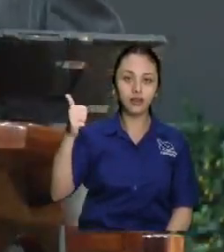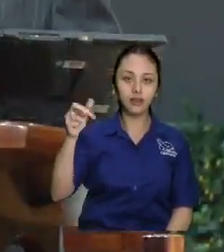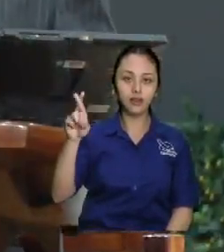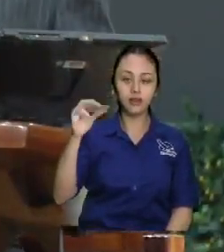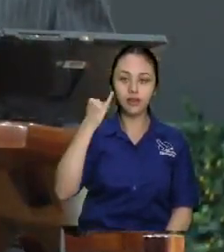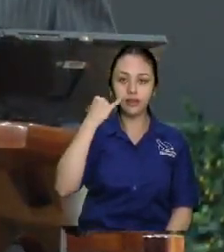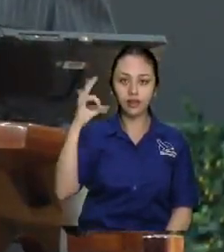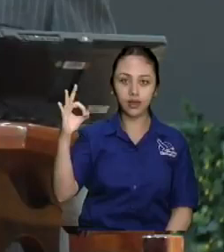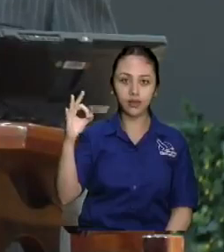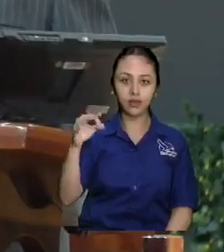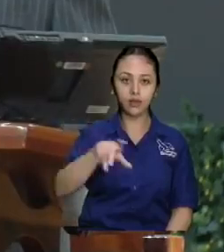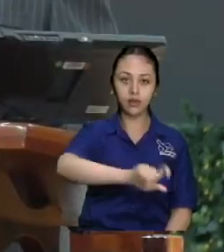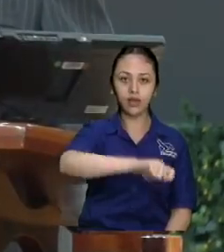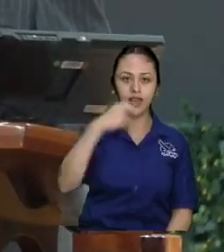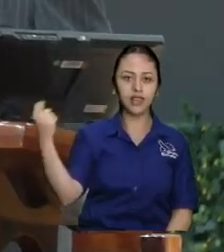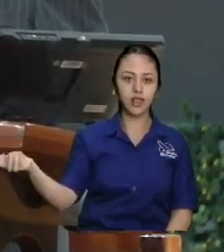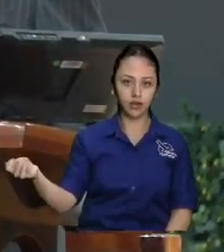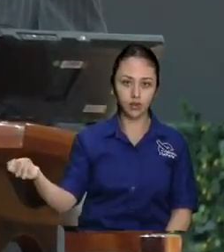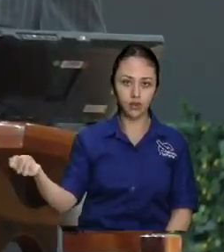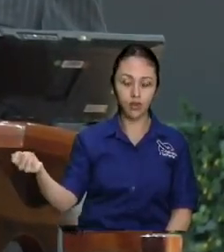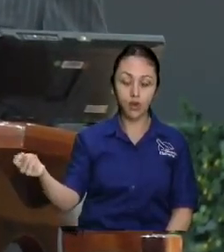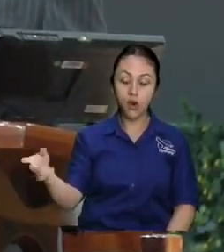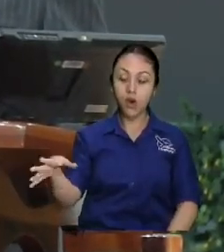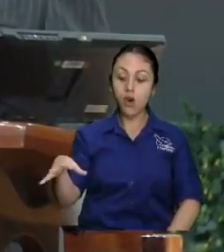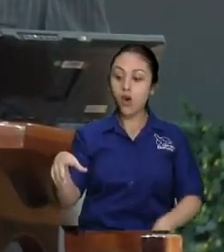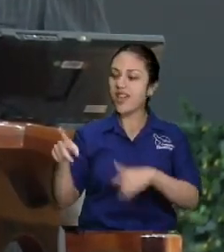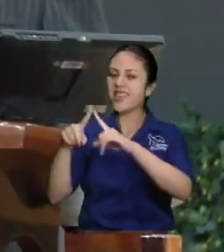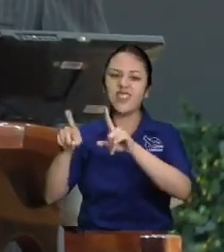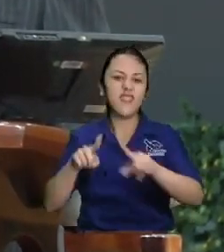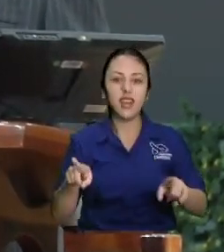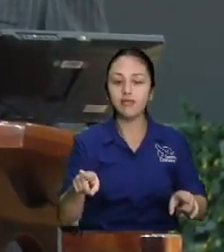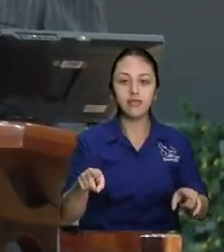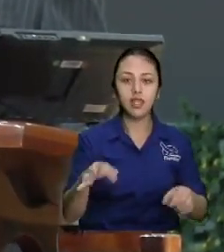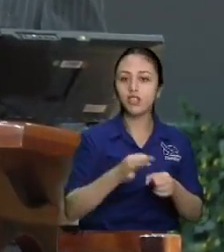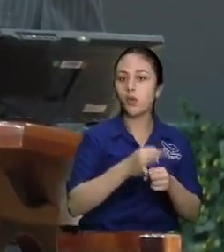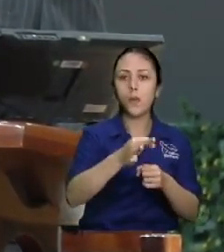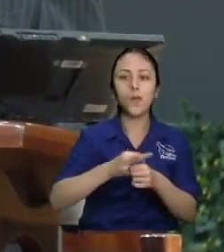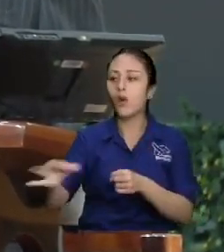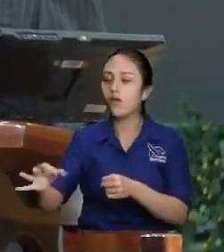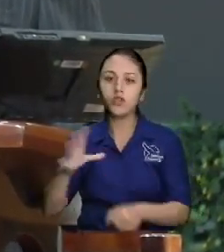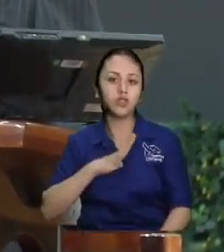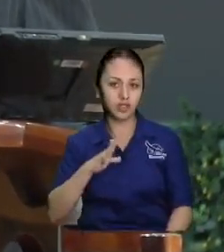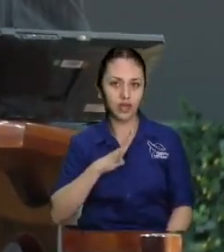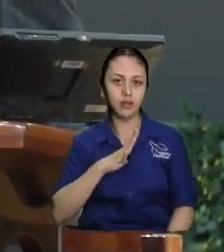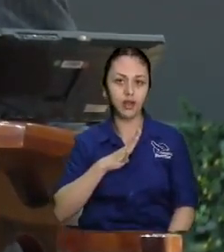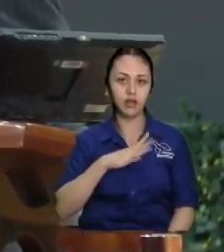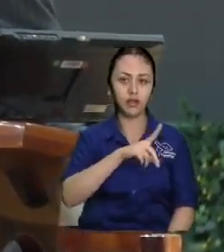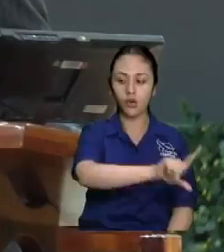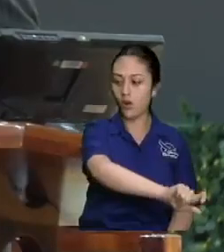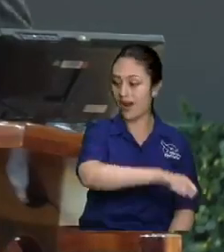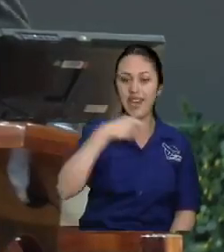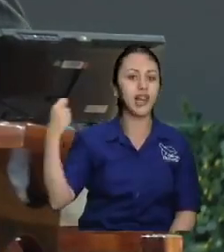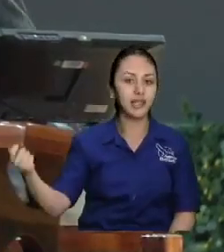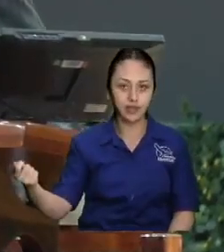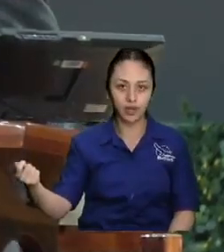chinos tenían su calendario, los mayas tenían su calendario. Usted tiene su